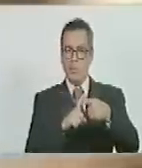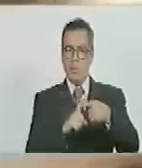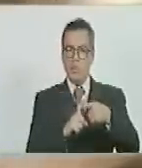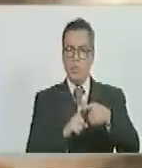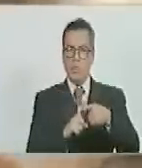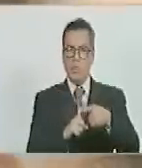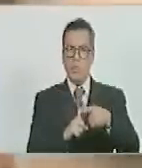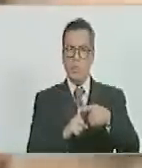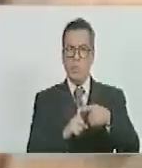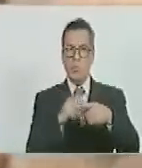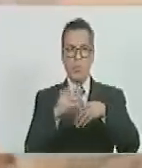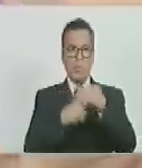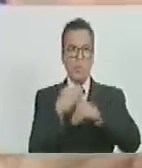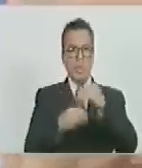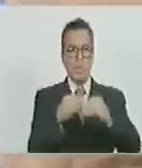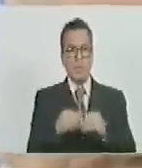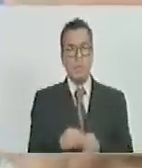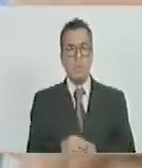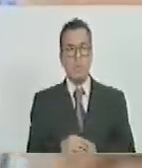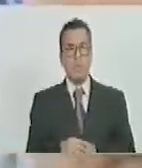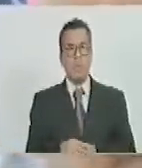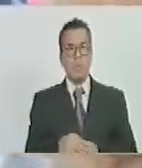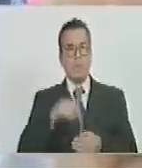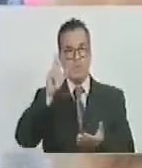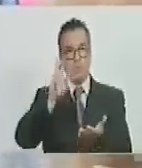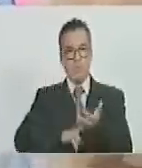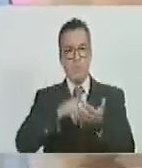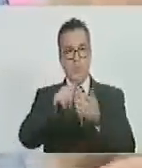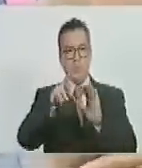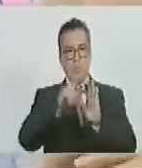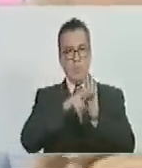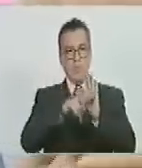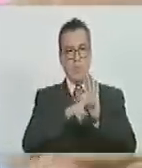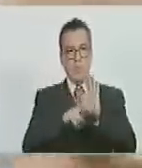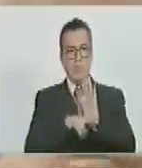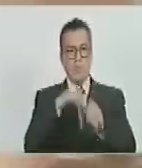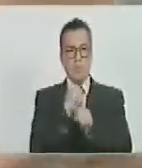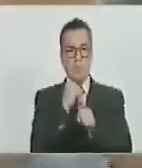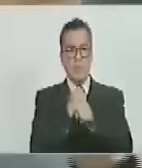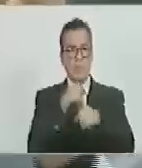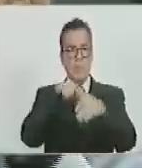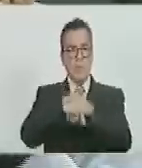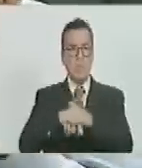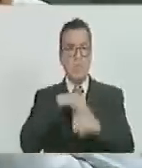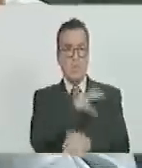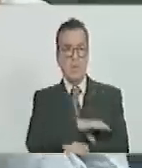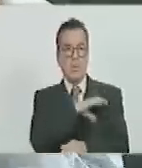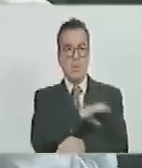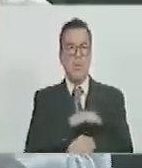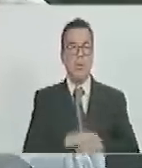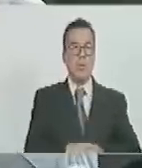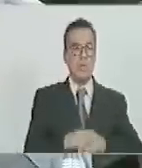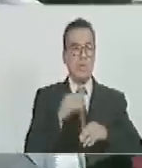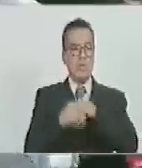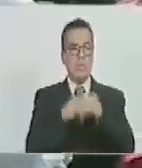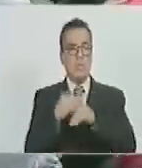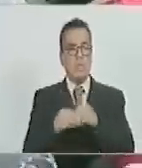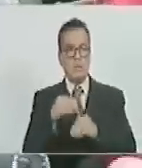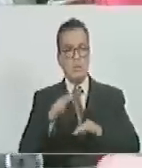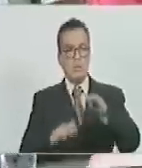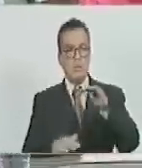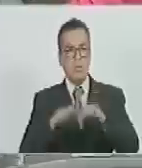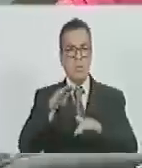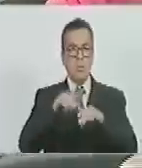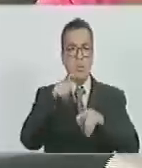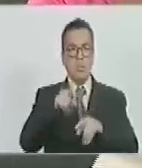paso, se elabora y se aprueba el reglamento de funcionamiento interno del comité, se elabora el baremo